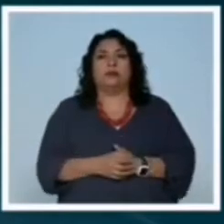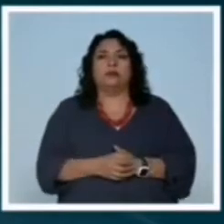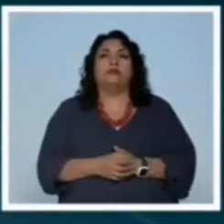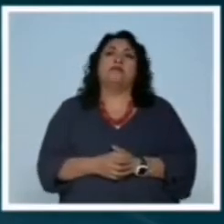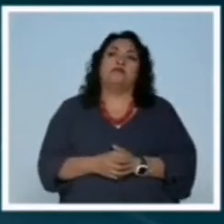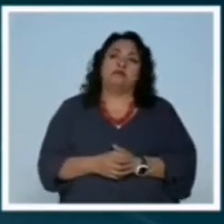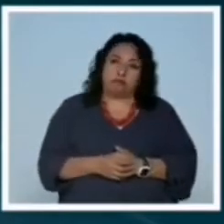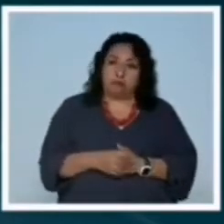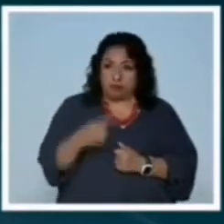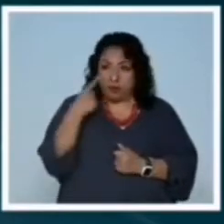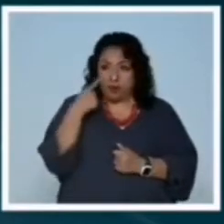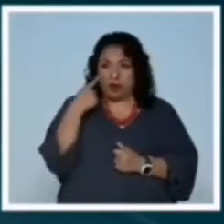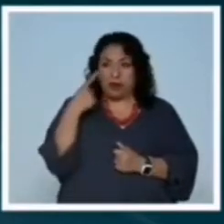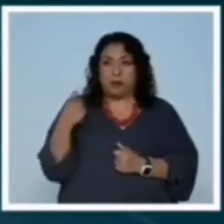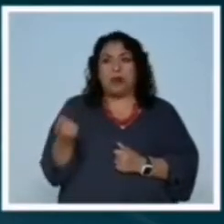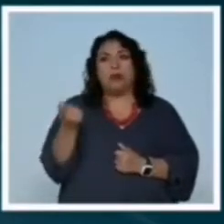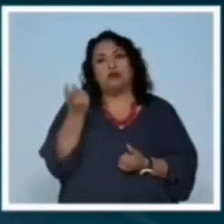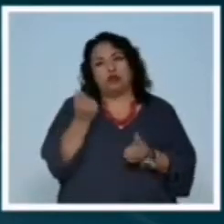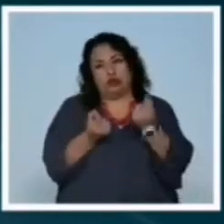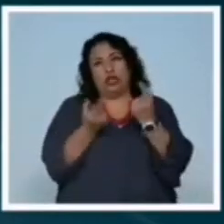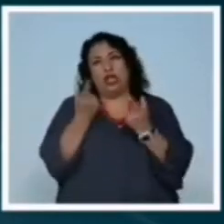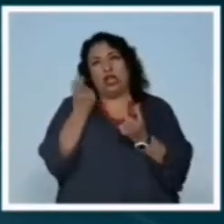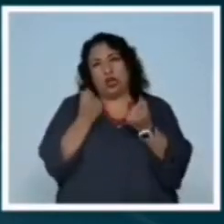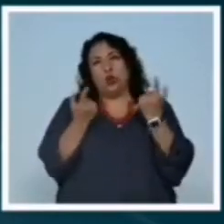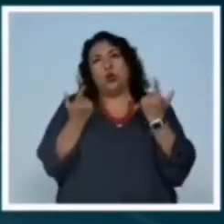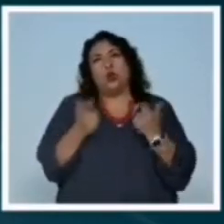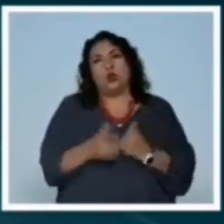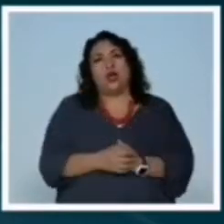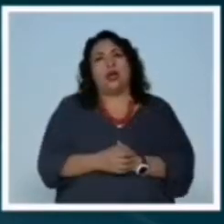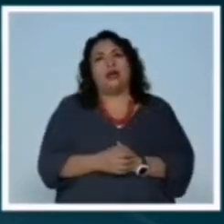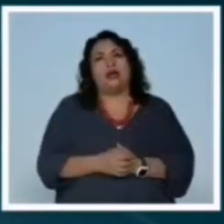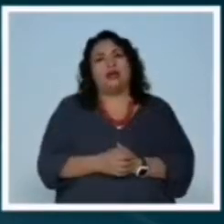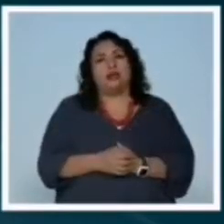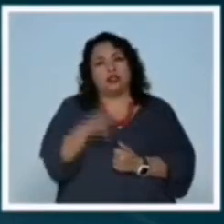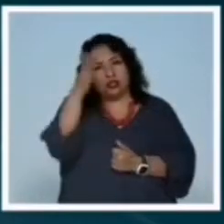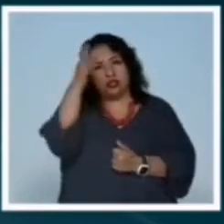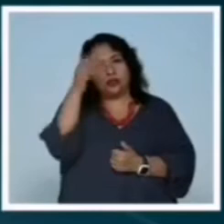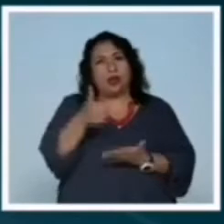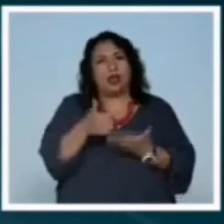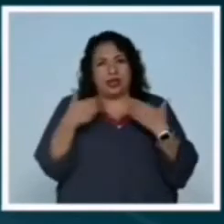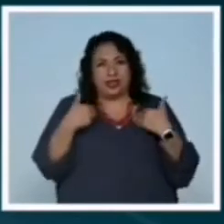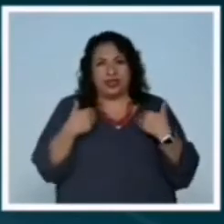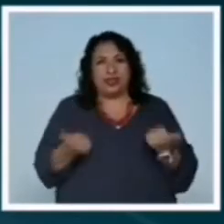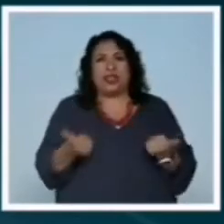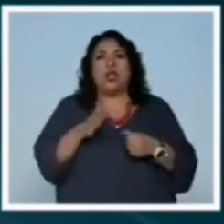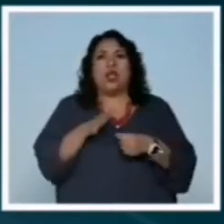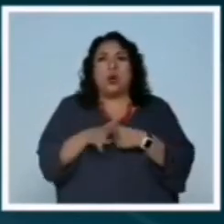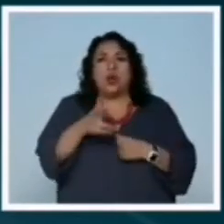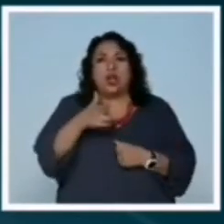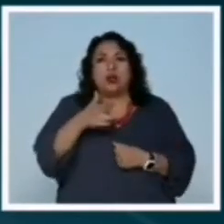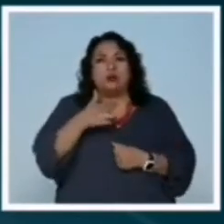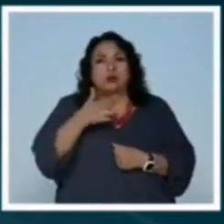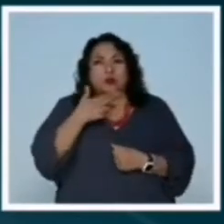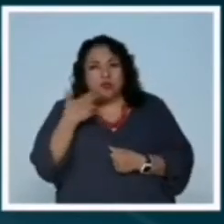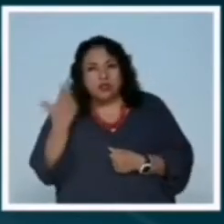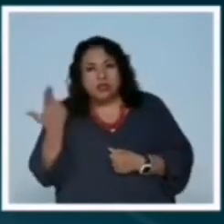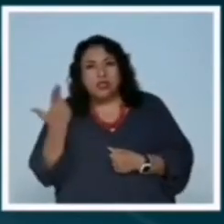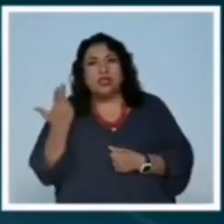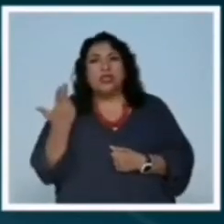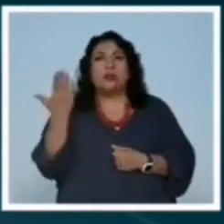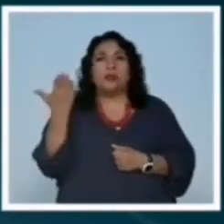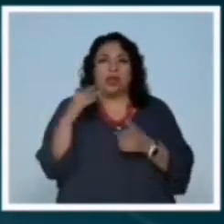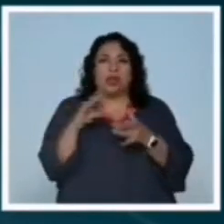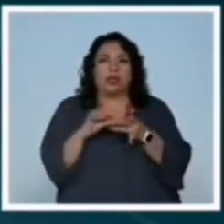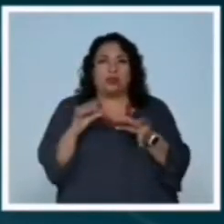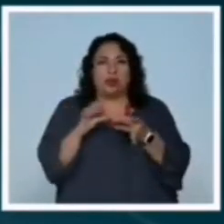bueno pues ahí vemos algunas de las configuraciones que nos hacen entender cuál es el suicidio hablábamos en un